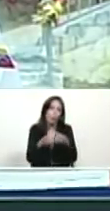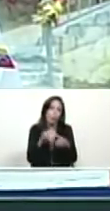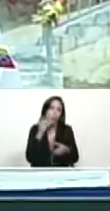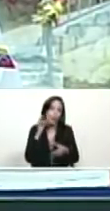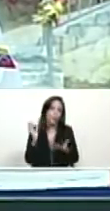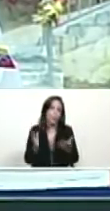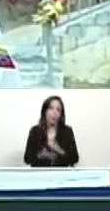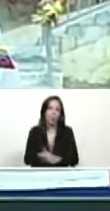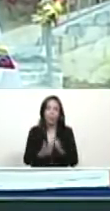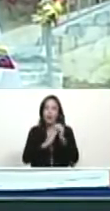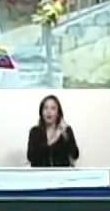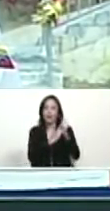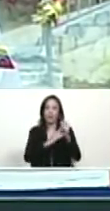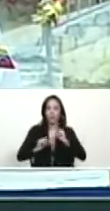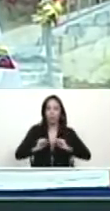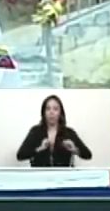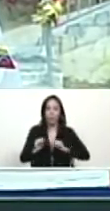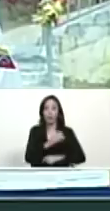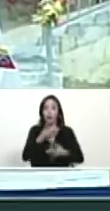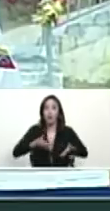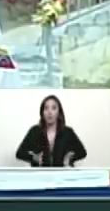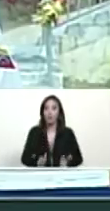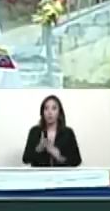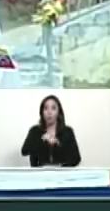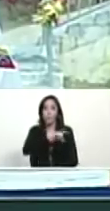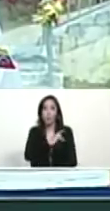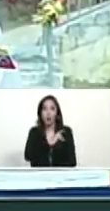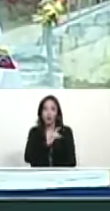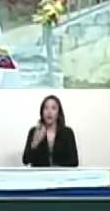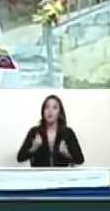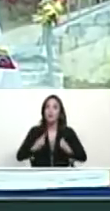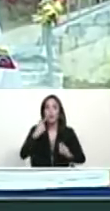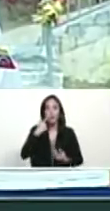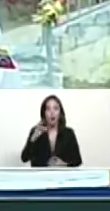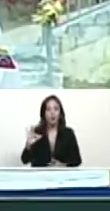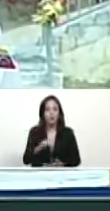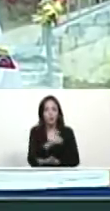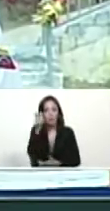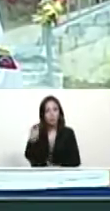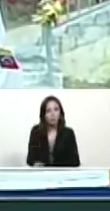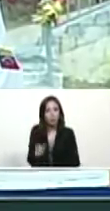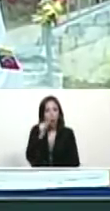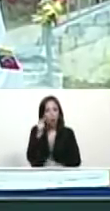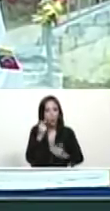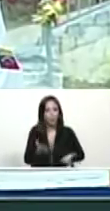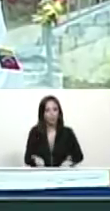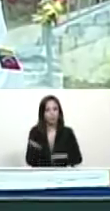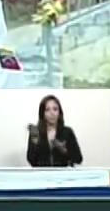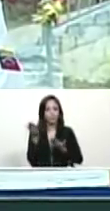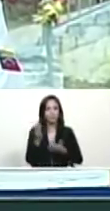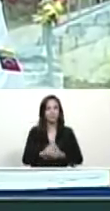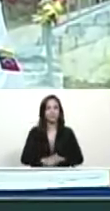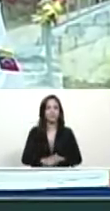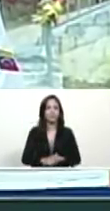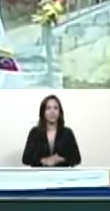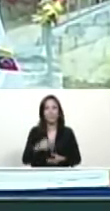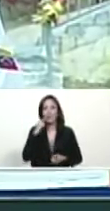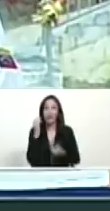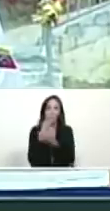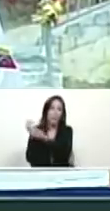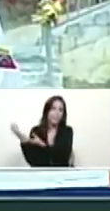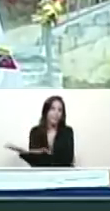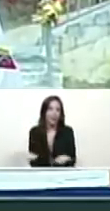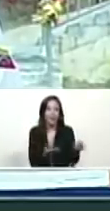mundo, nacido en España y vive en Francia. Se trata de Ignacio Ramonet, siempre bienvenido a